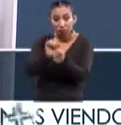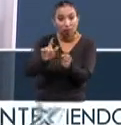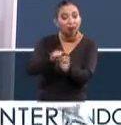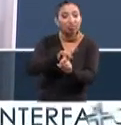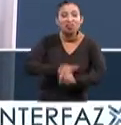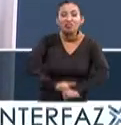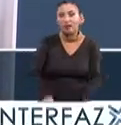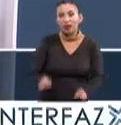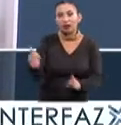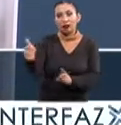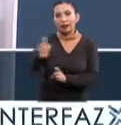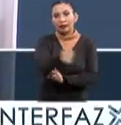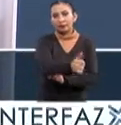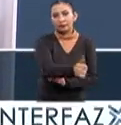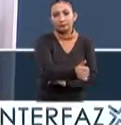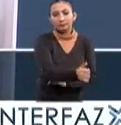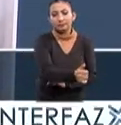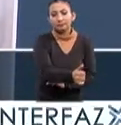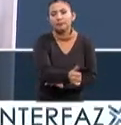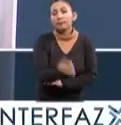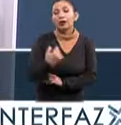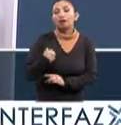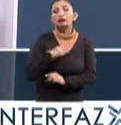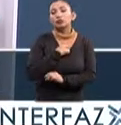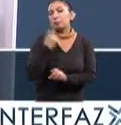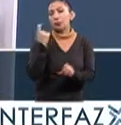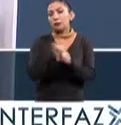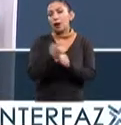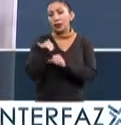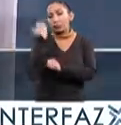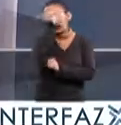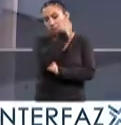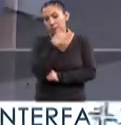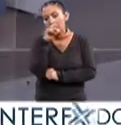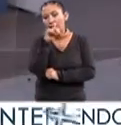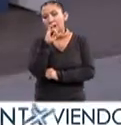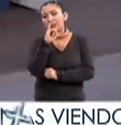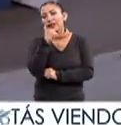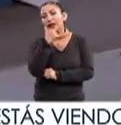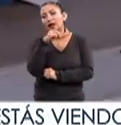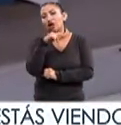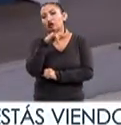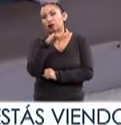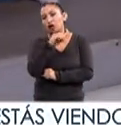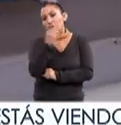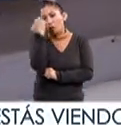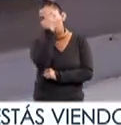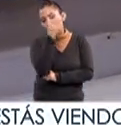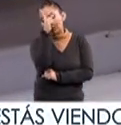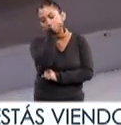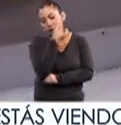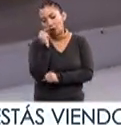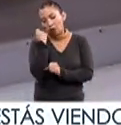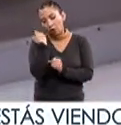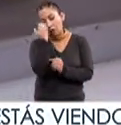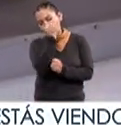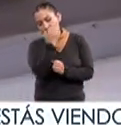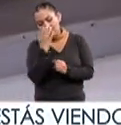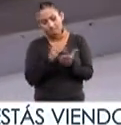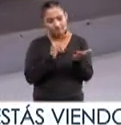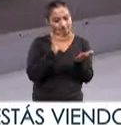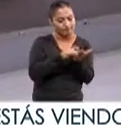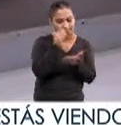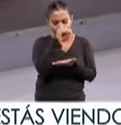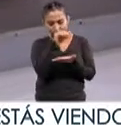son totalmente diferentes. Lo que nosotros hacemos primero es un diagnóstico, hacemos una evaluación neuropsicopedagógica